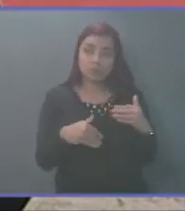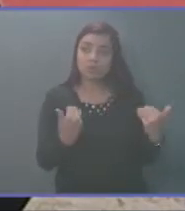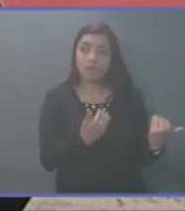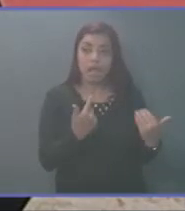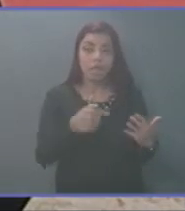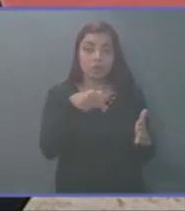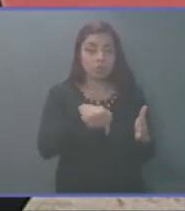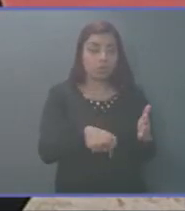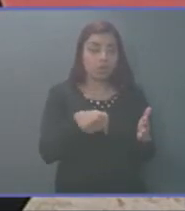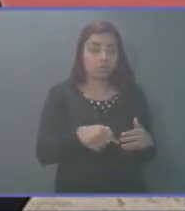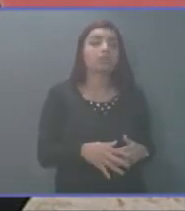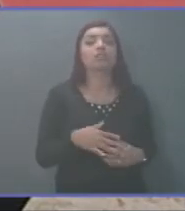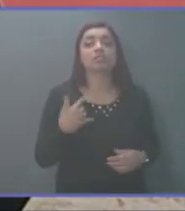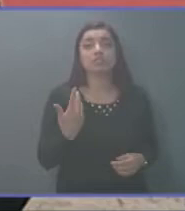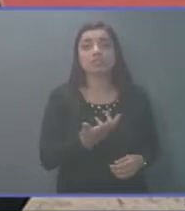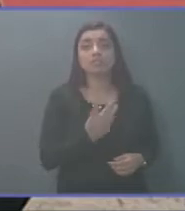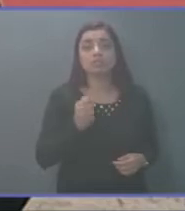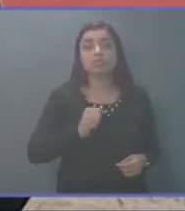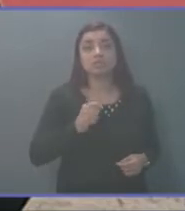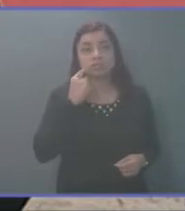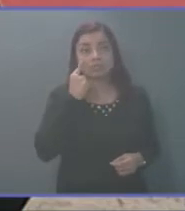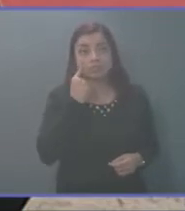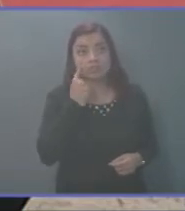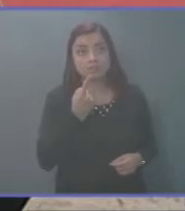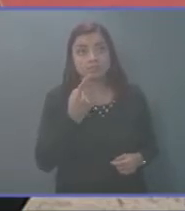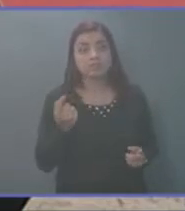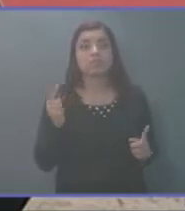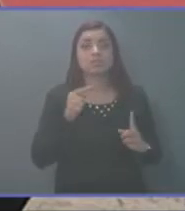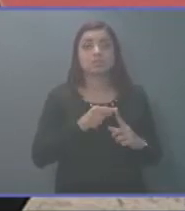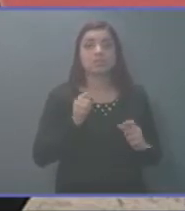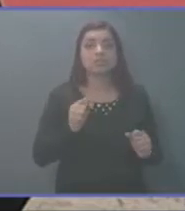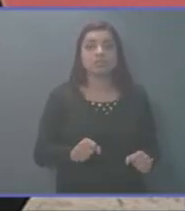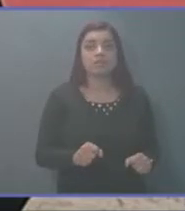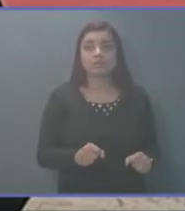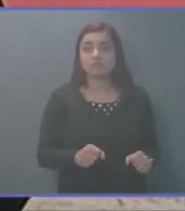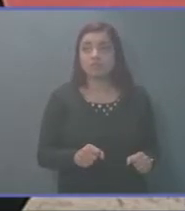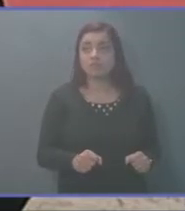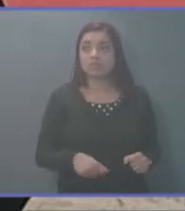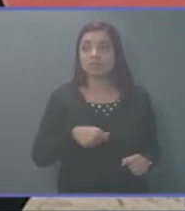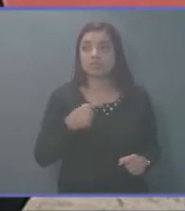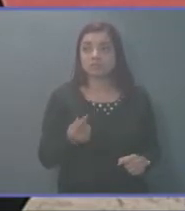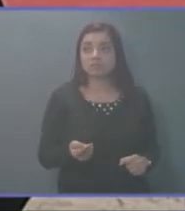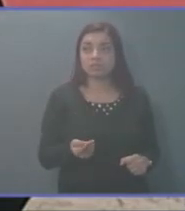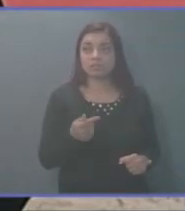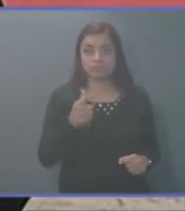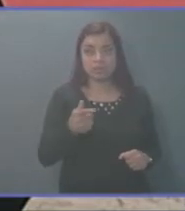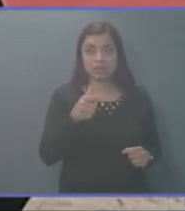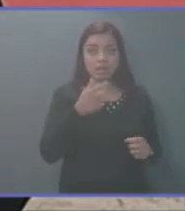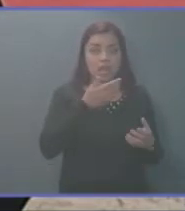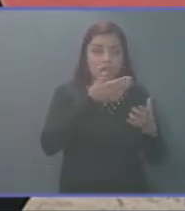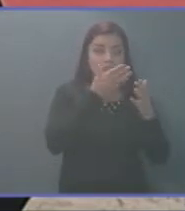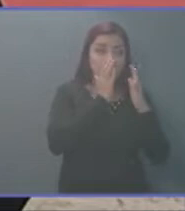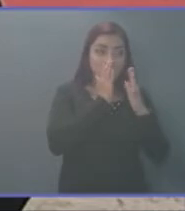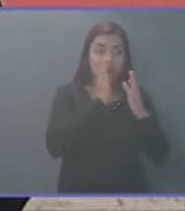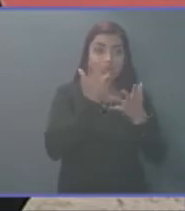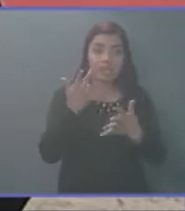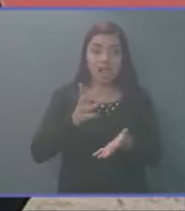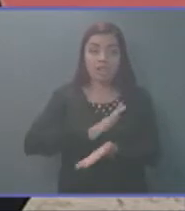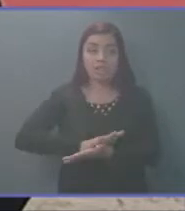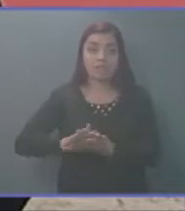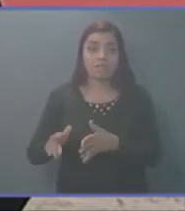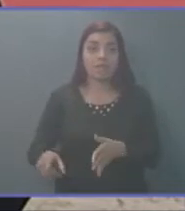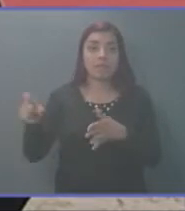actual. Nosotros sí hacemos vigilancia hacia el agua potabilizada, el